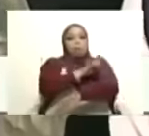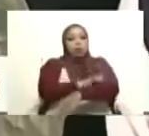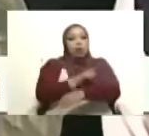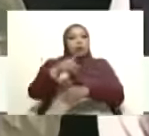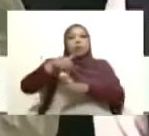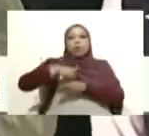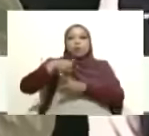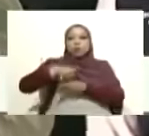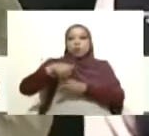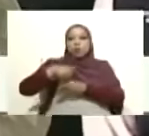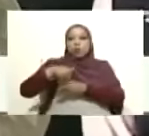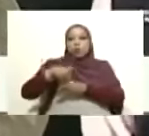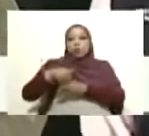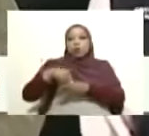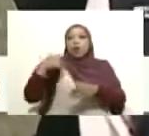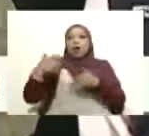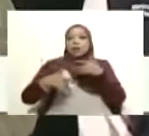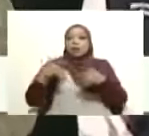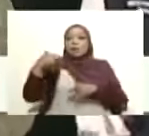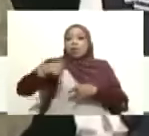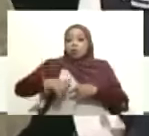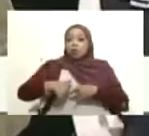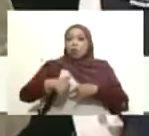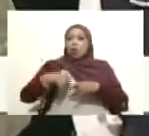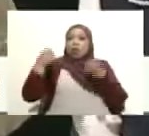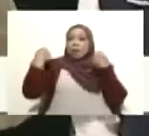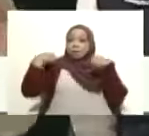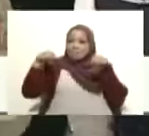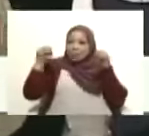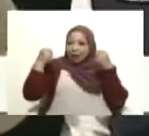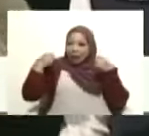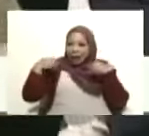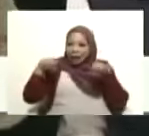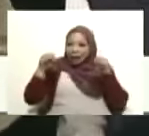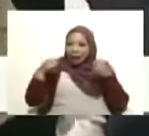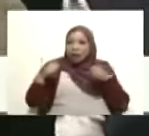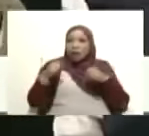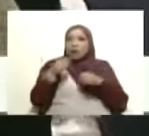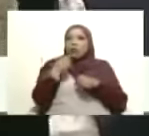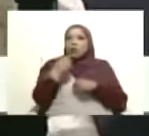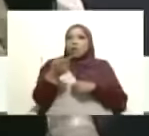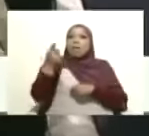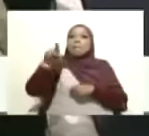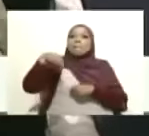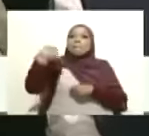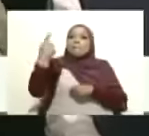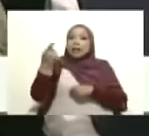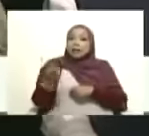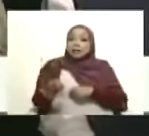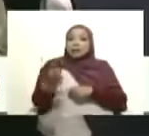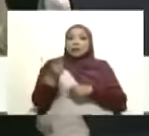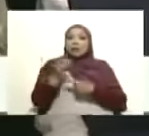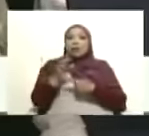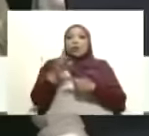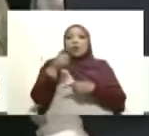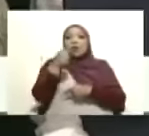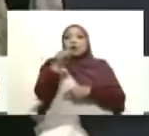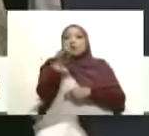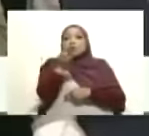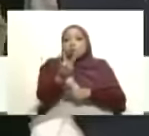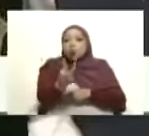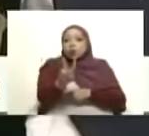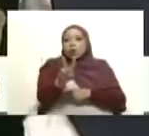gran jornada electoral. Este simulacro es un simulacro. Mañana, incluso al mediodía, estaremos